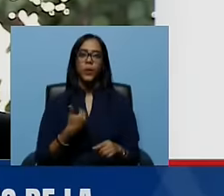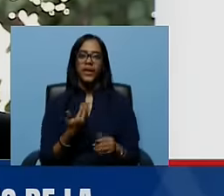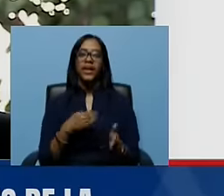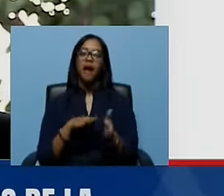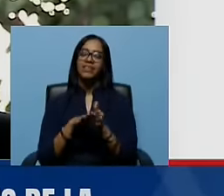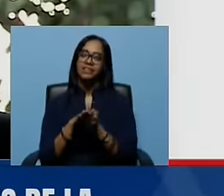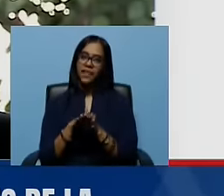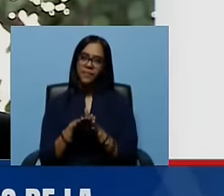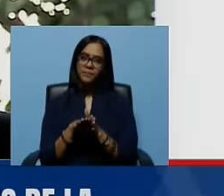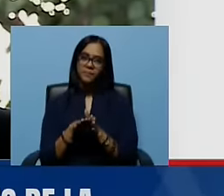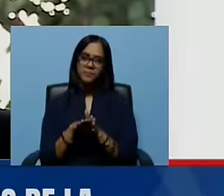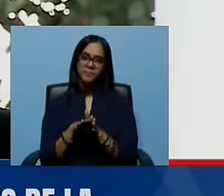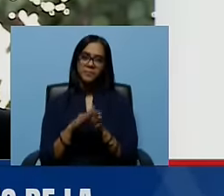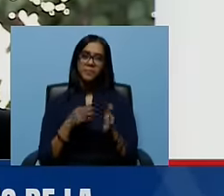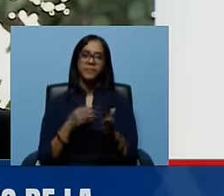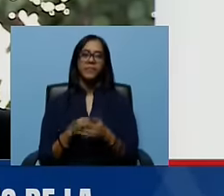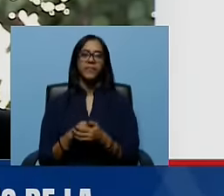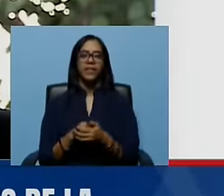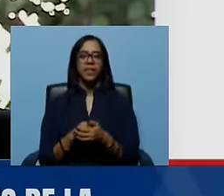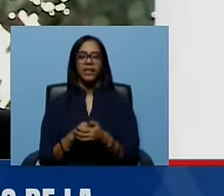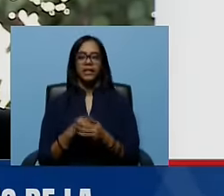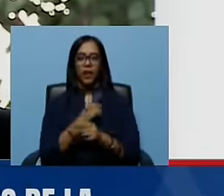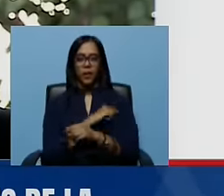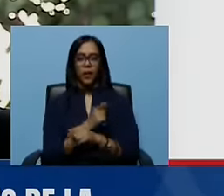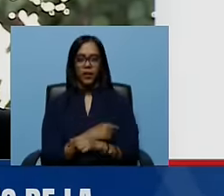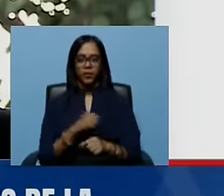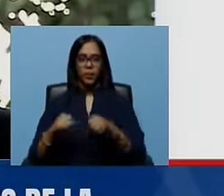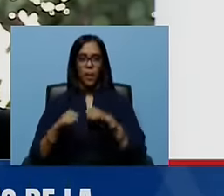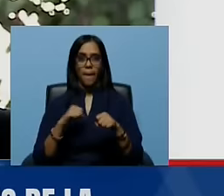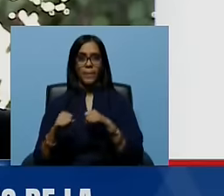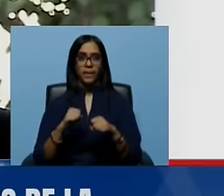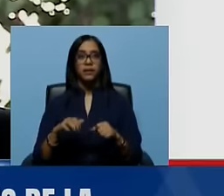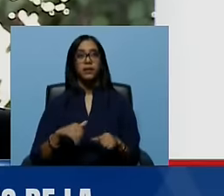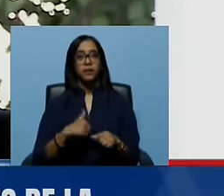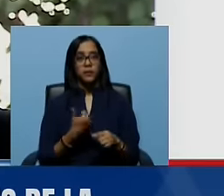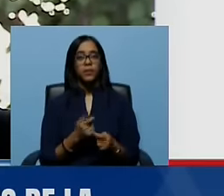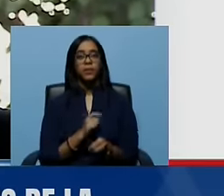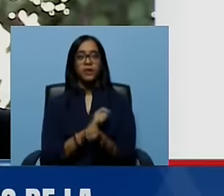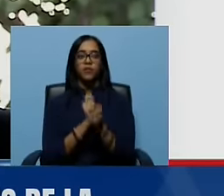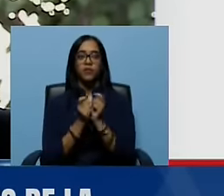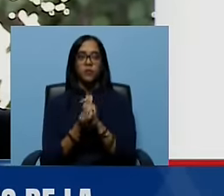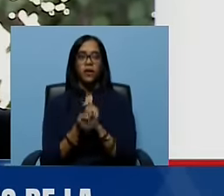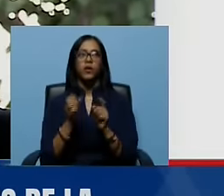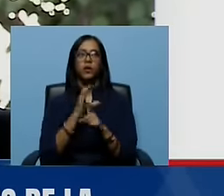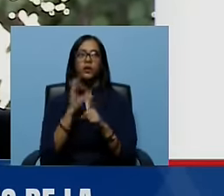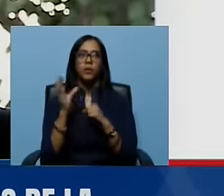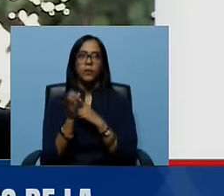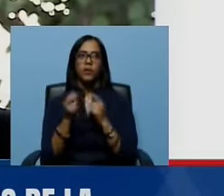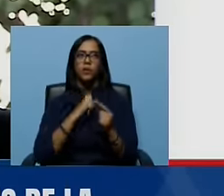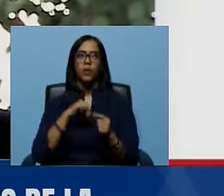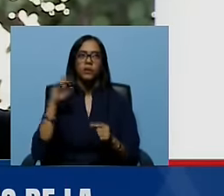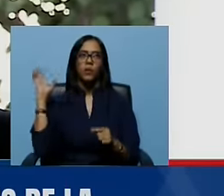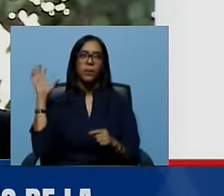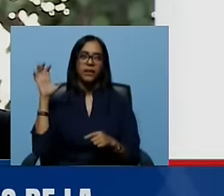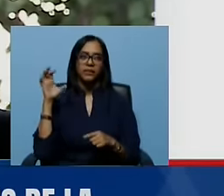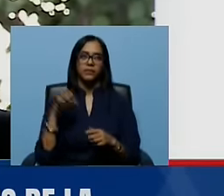avanzar en el desarrollo de este poderoso movimiento y poder transformar culturalmente nuestro país.